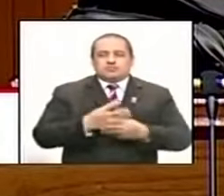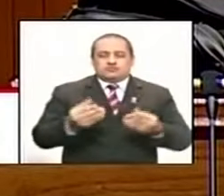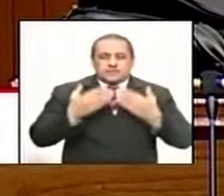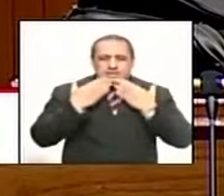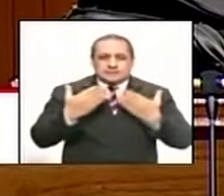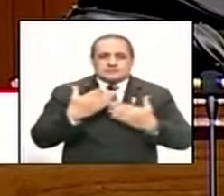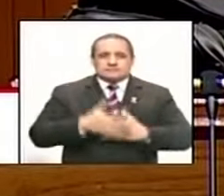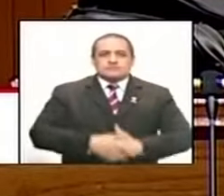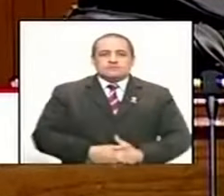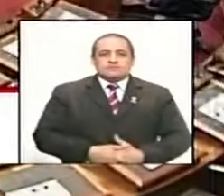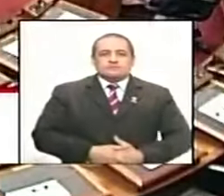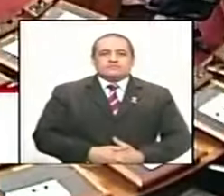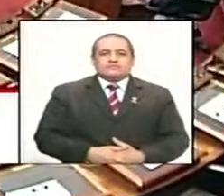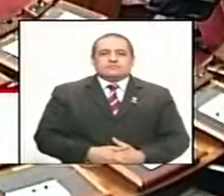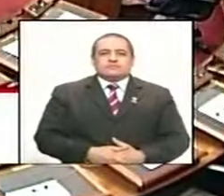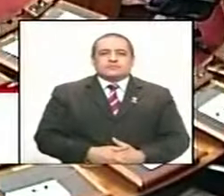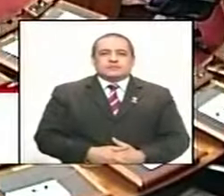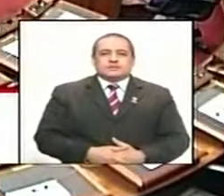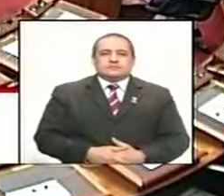gracias, presidente.